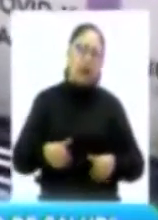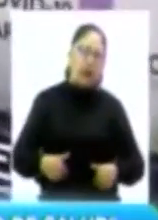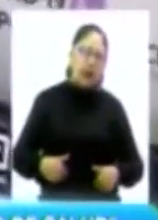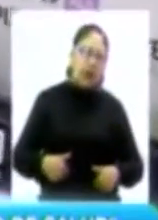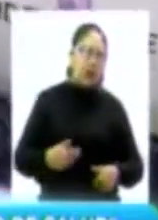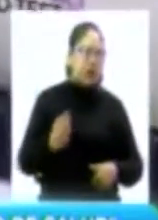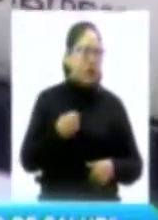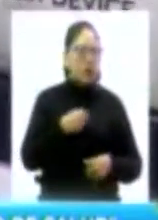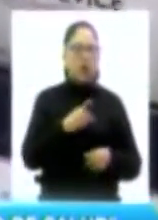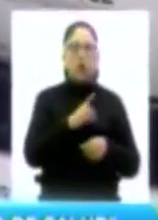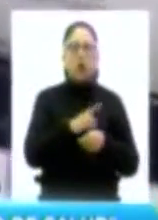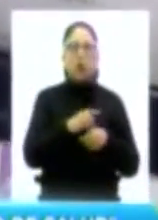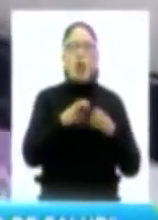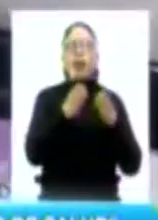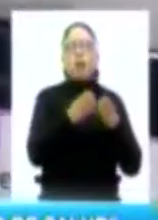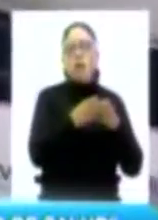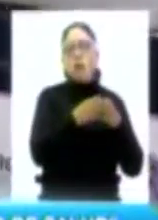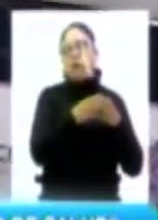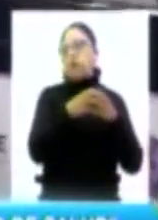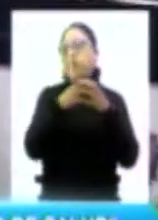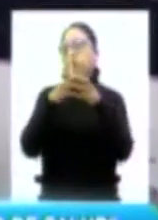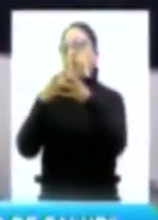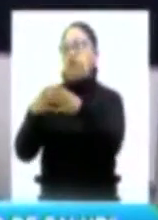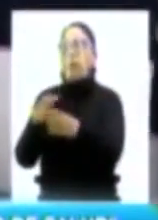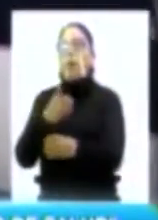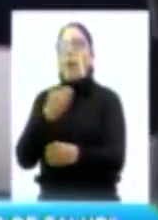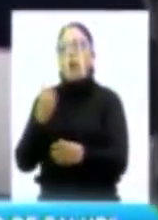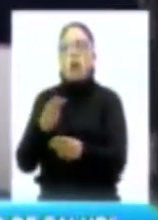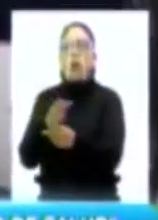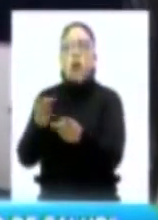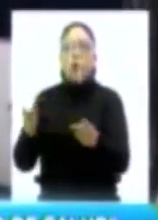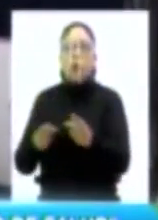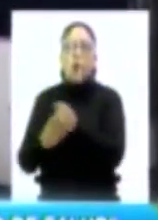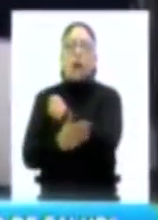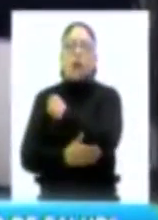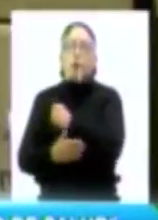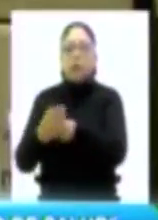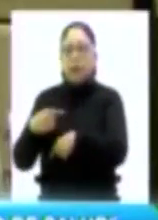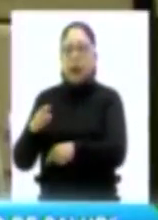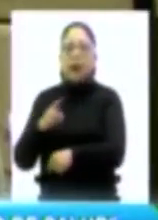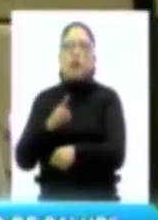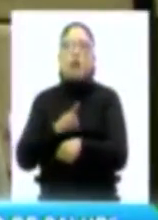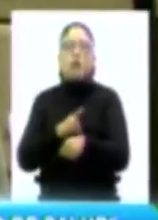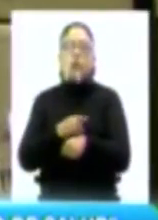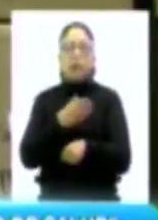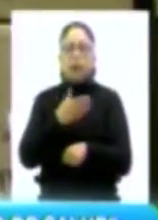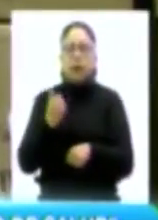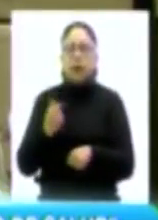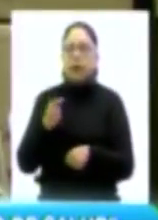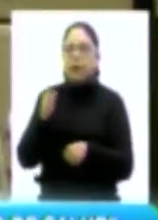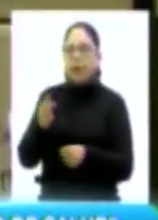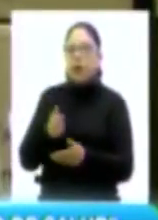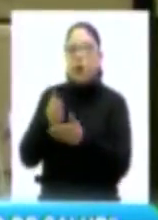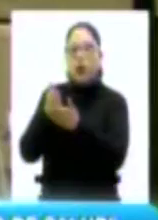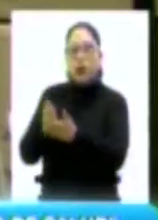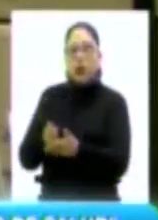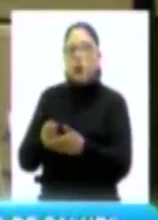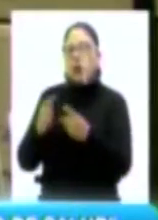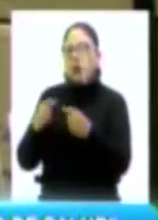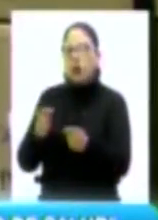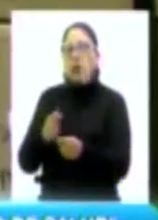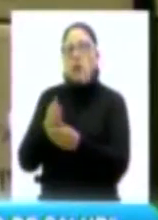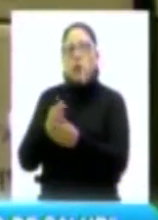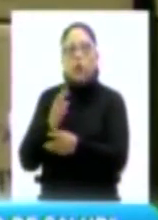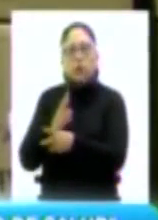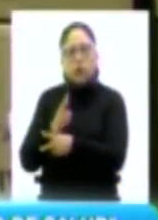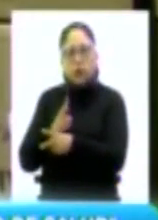gente lo necesita. Y allá se puede hacer, y allá se puede diagnosticar, y allá se puede tratar. Esas son las ventajas de